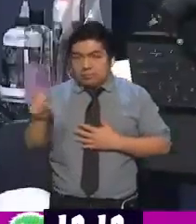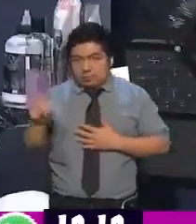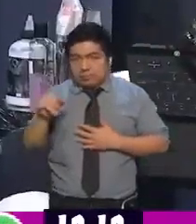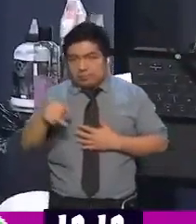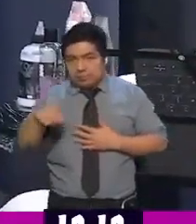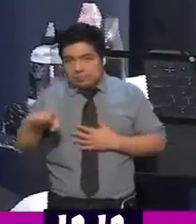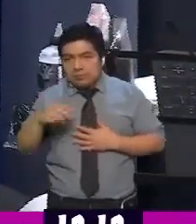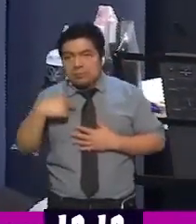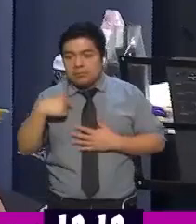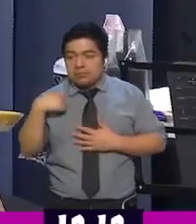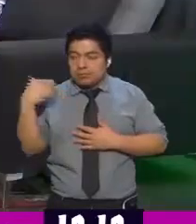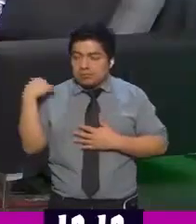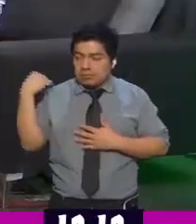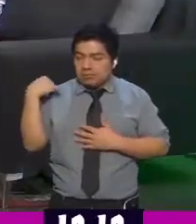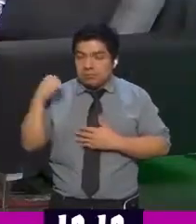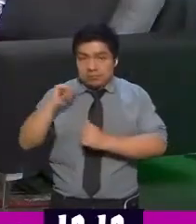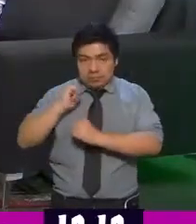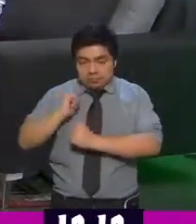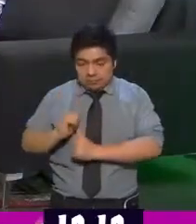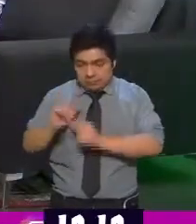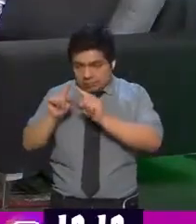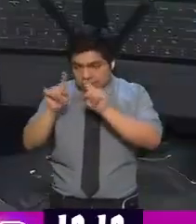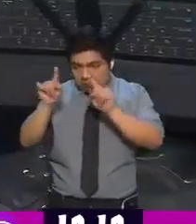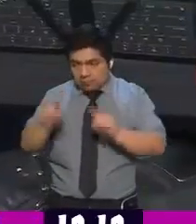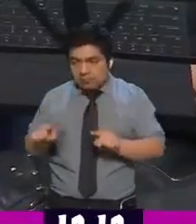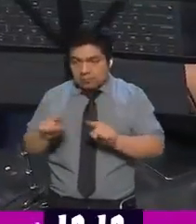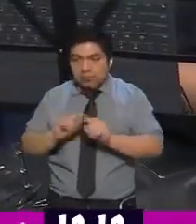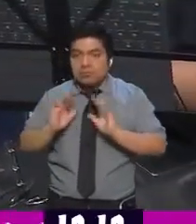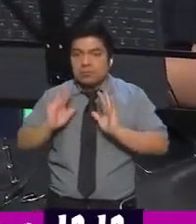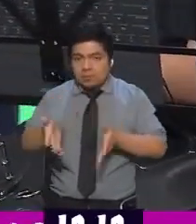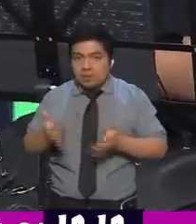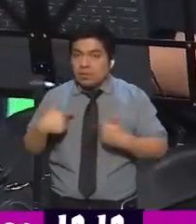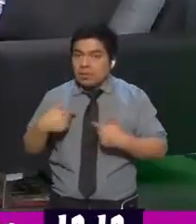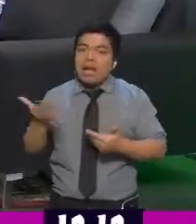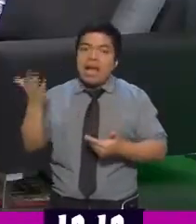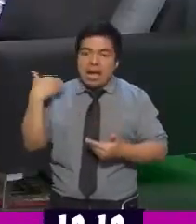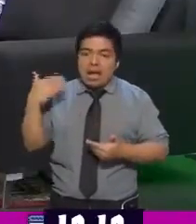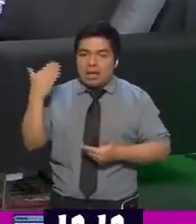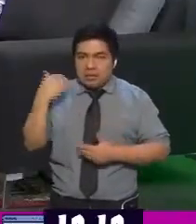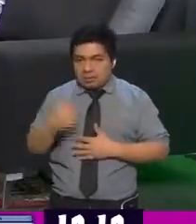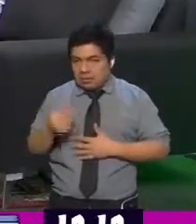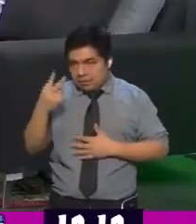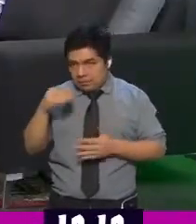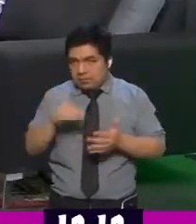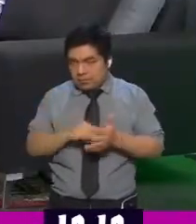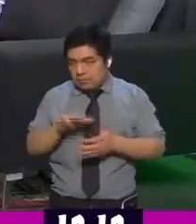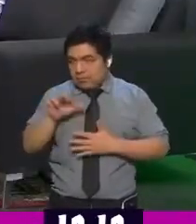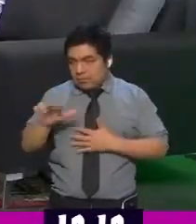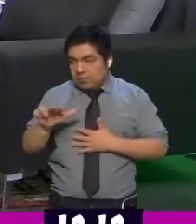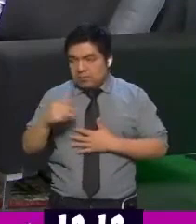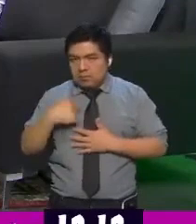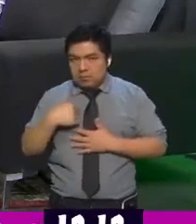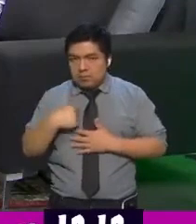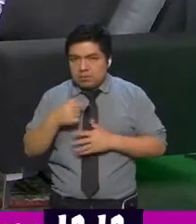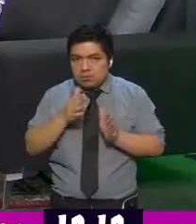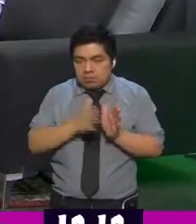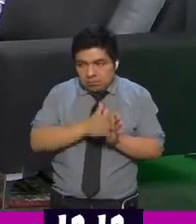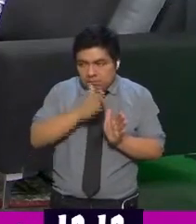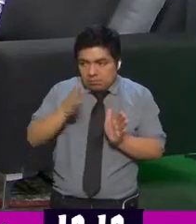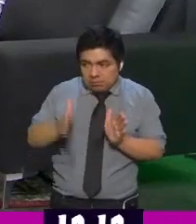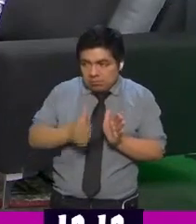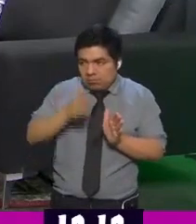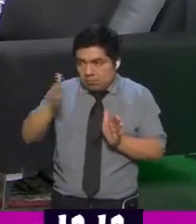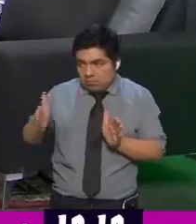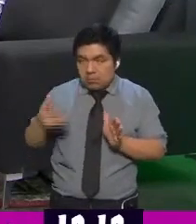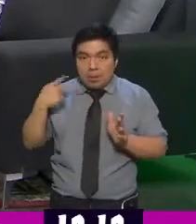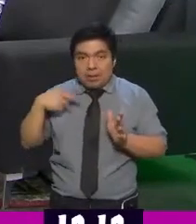me están convocando para funcionario de casilla Yo ya fui funcionario en las elecciones del 2018 tengo entendido que son personas nacidas